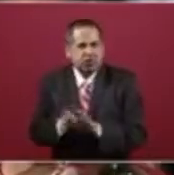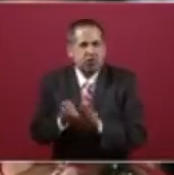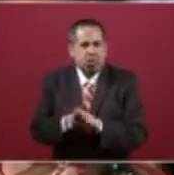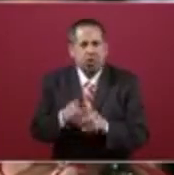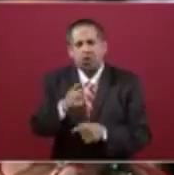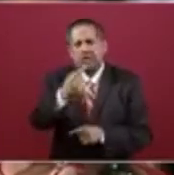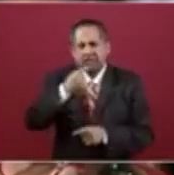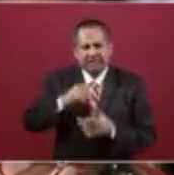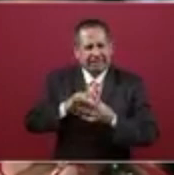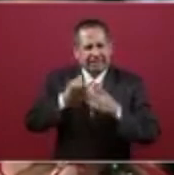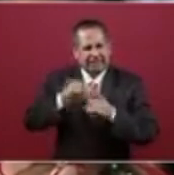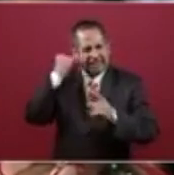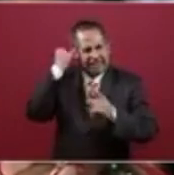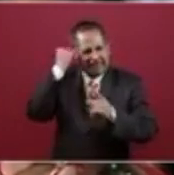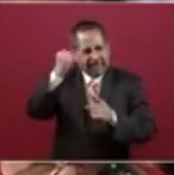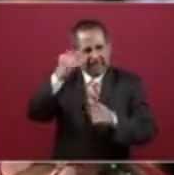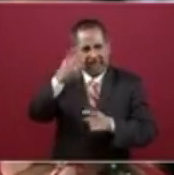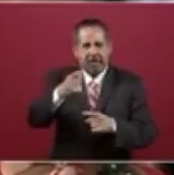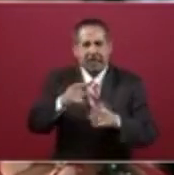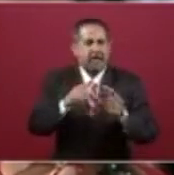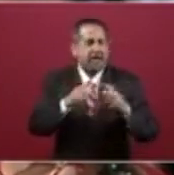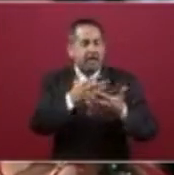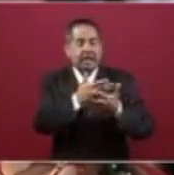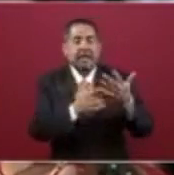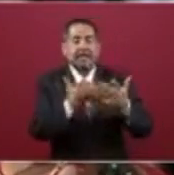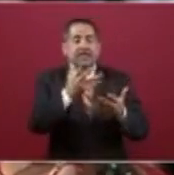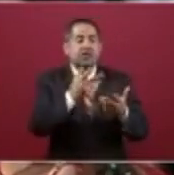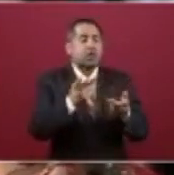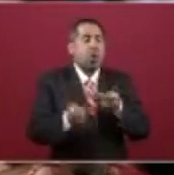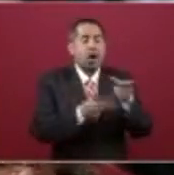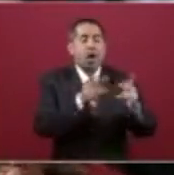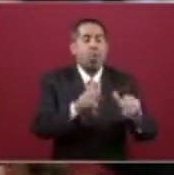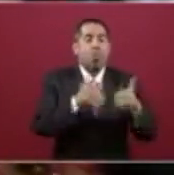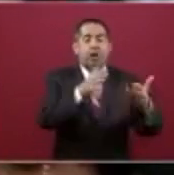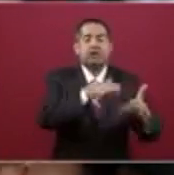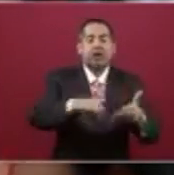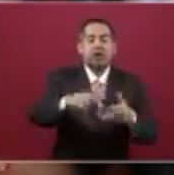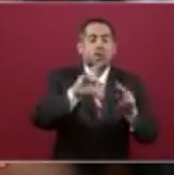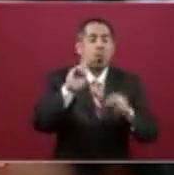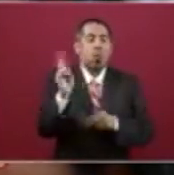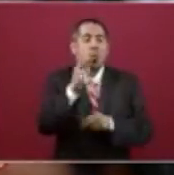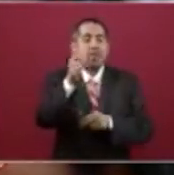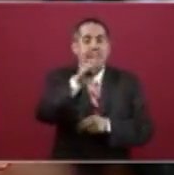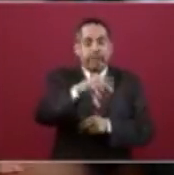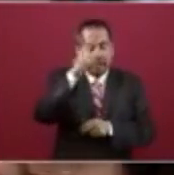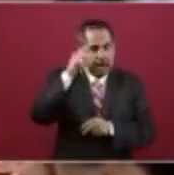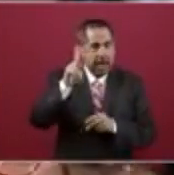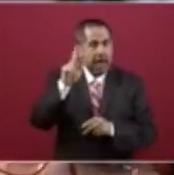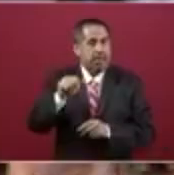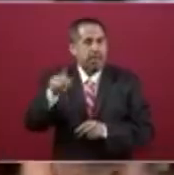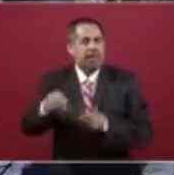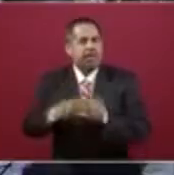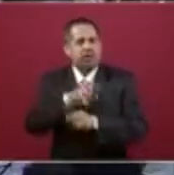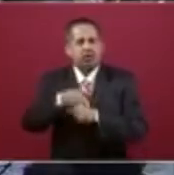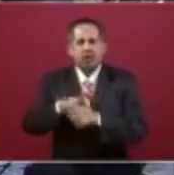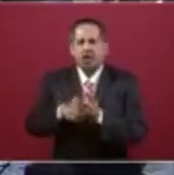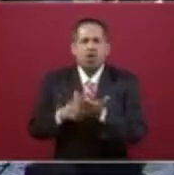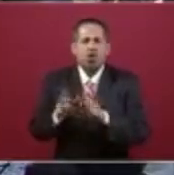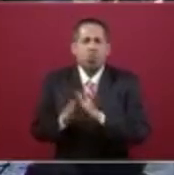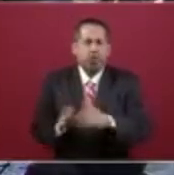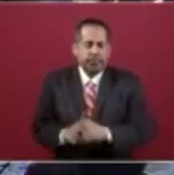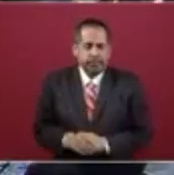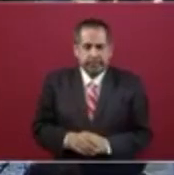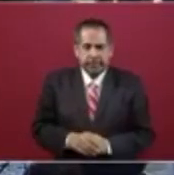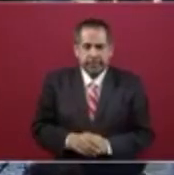sus impresiones respecto a las 100 propuestas que mandó la UNAM para el Plan Nacional de Desarrollo, por favor.